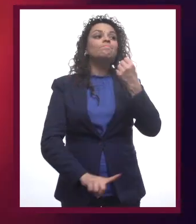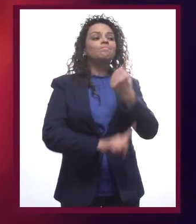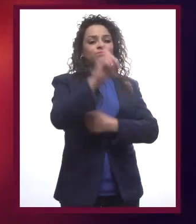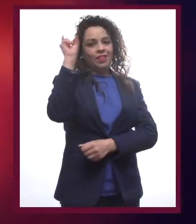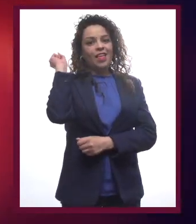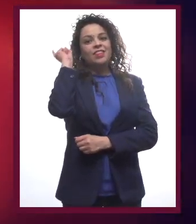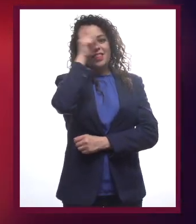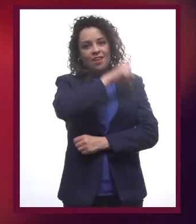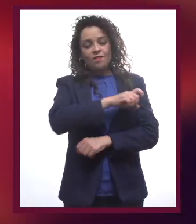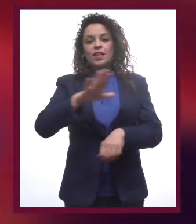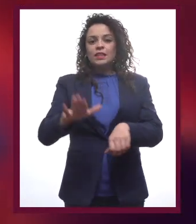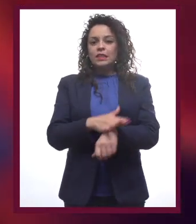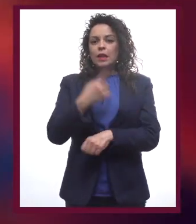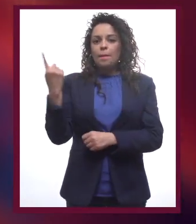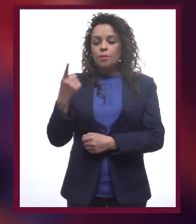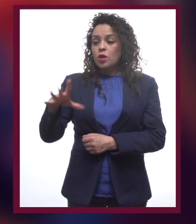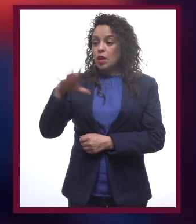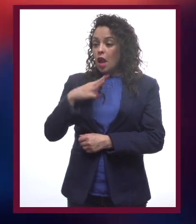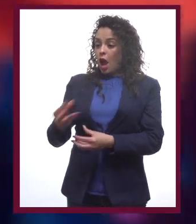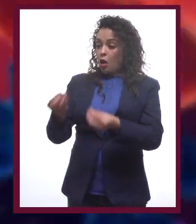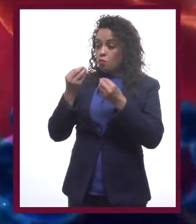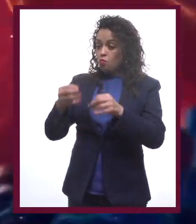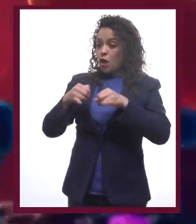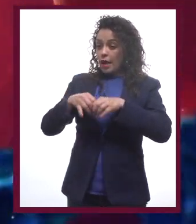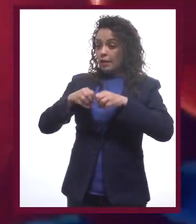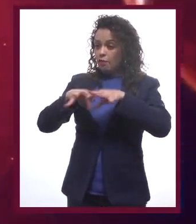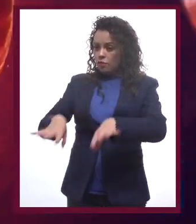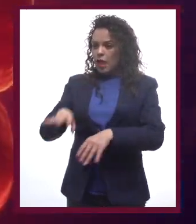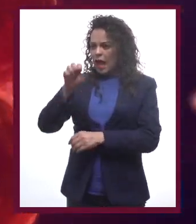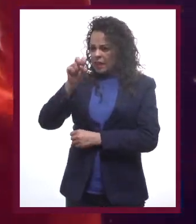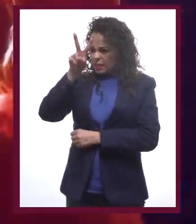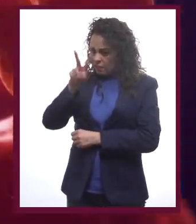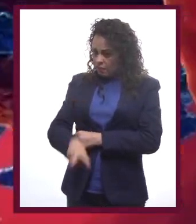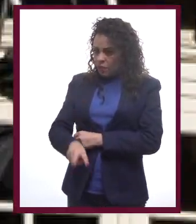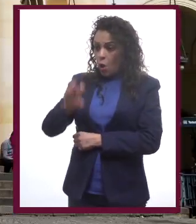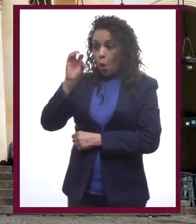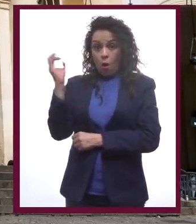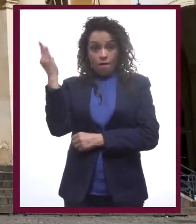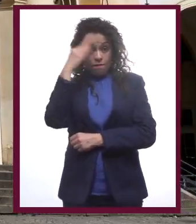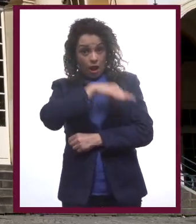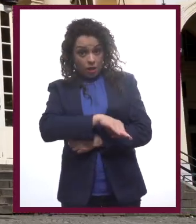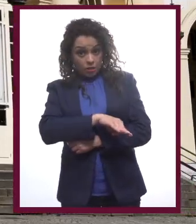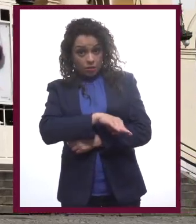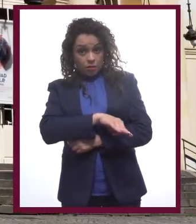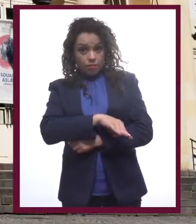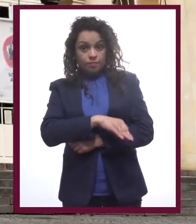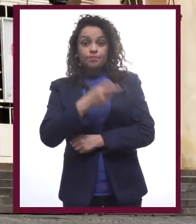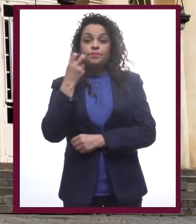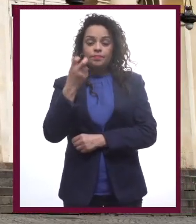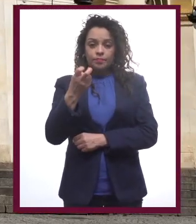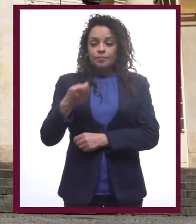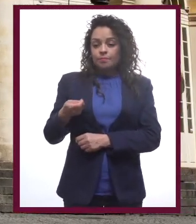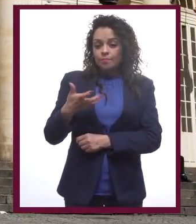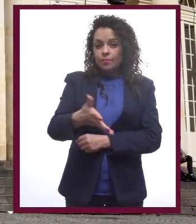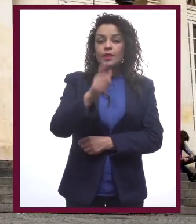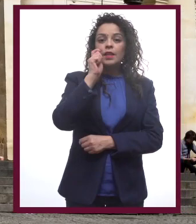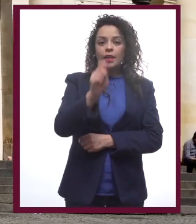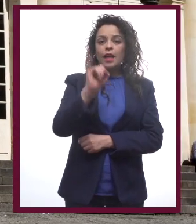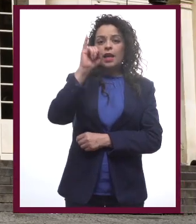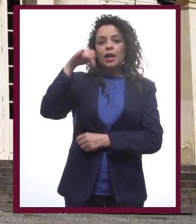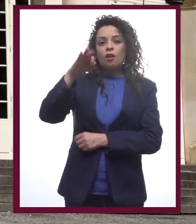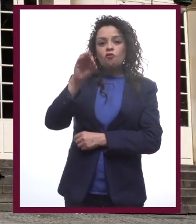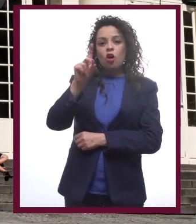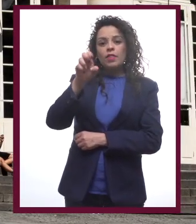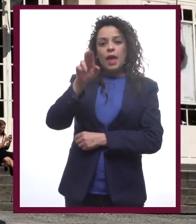también su lado complicado. Esta sobreabundancia de información, ya sea veraz y rigurosa o bien falsa, es lo